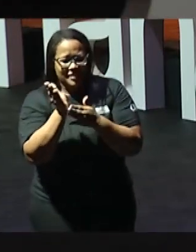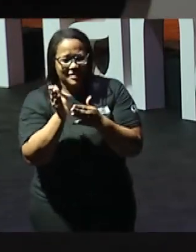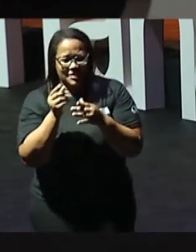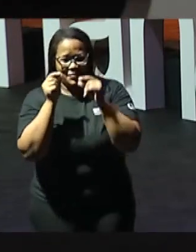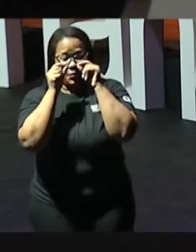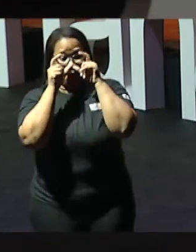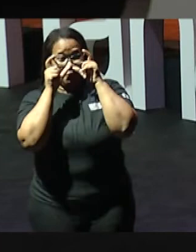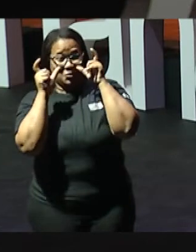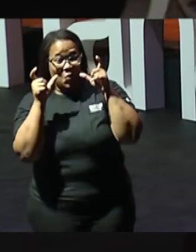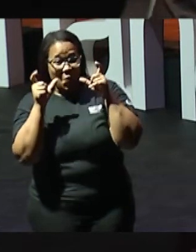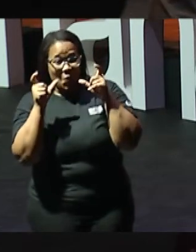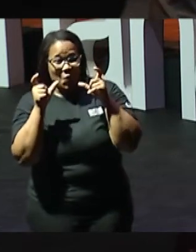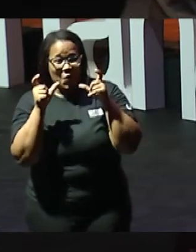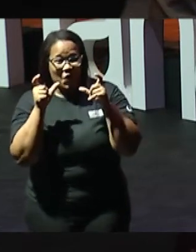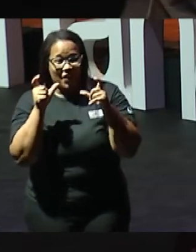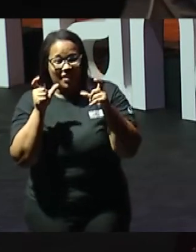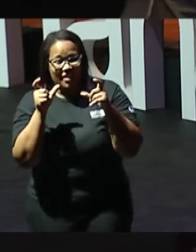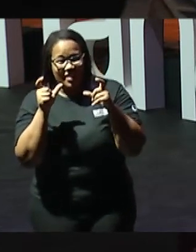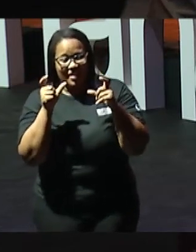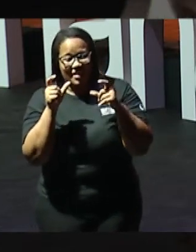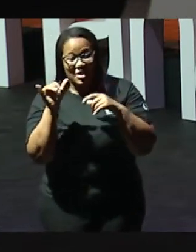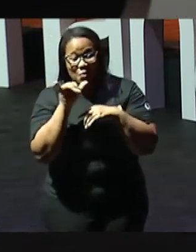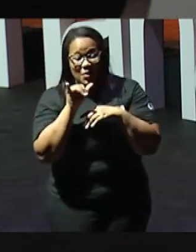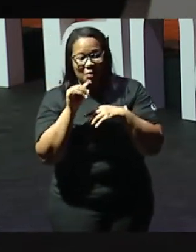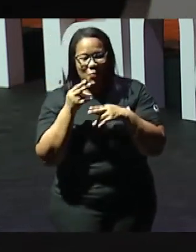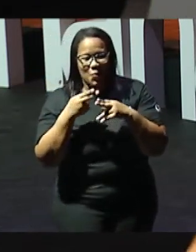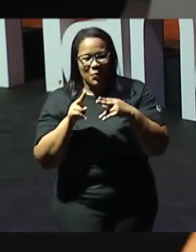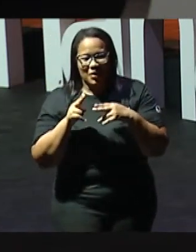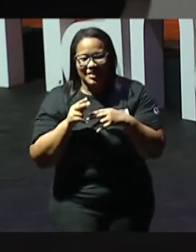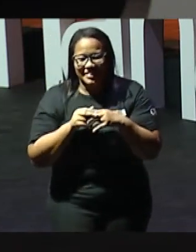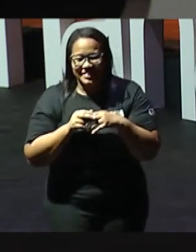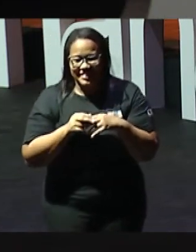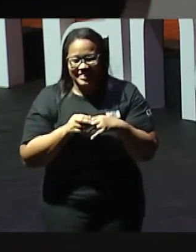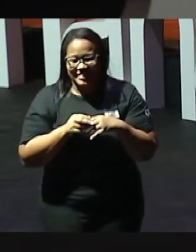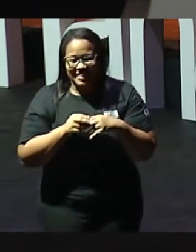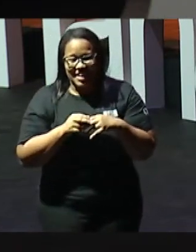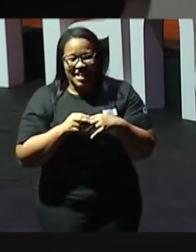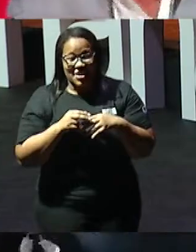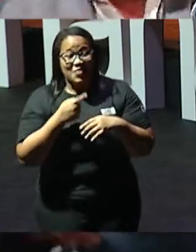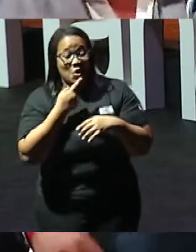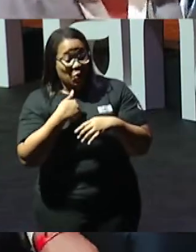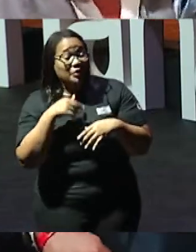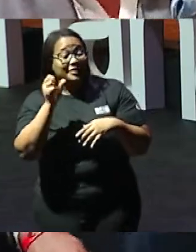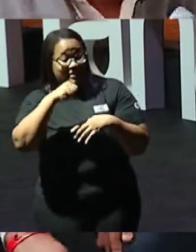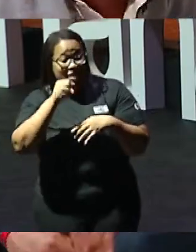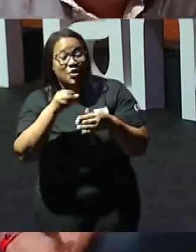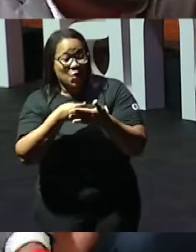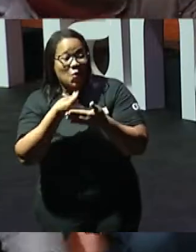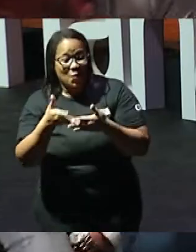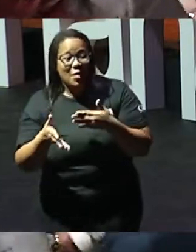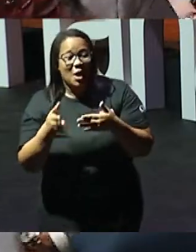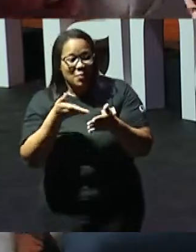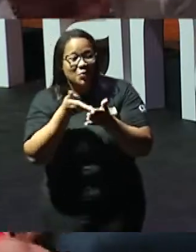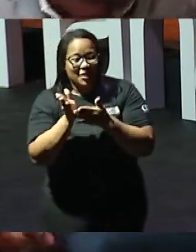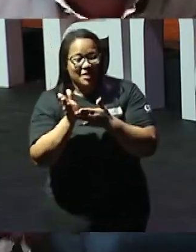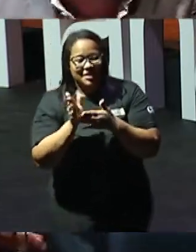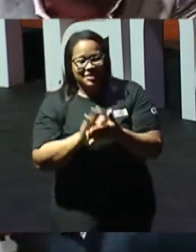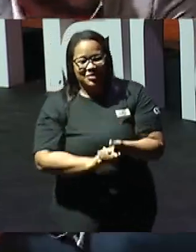vemos han contado y dice si compramos derecho al mercado total lo vamos a encajar demasiado